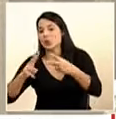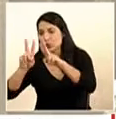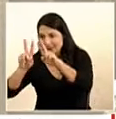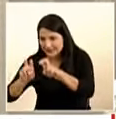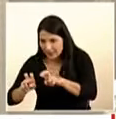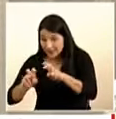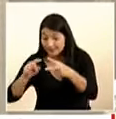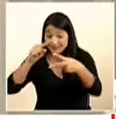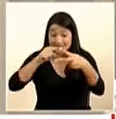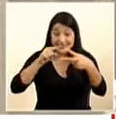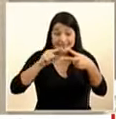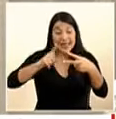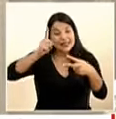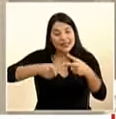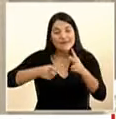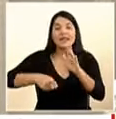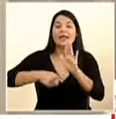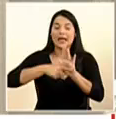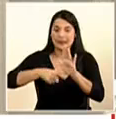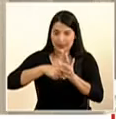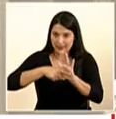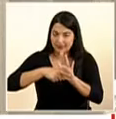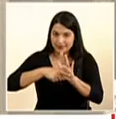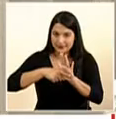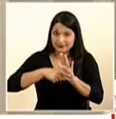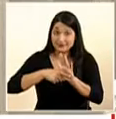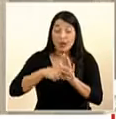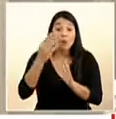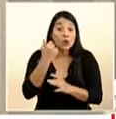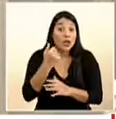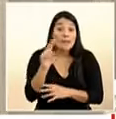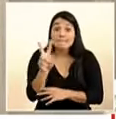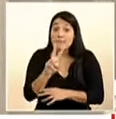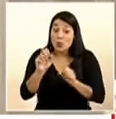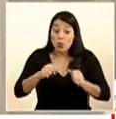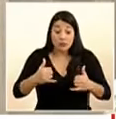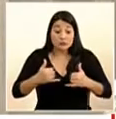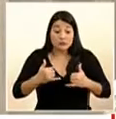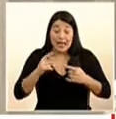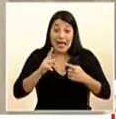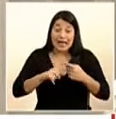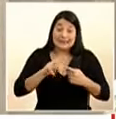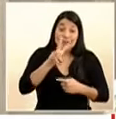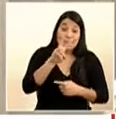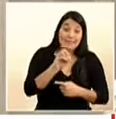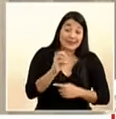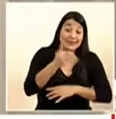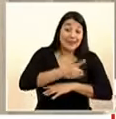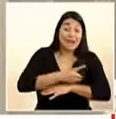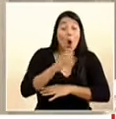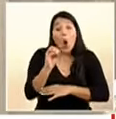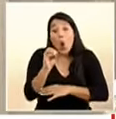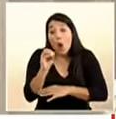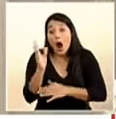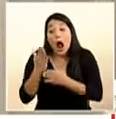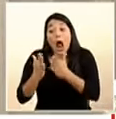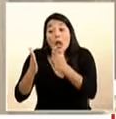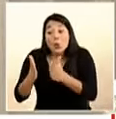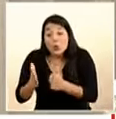puede aún persistir incluso hasta los 20 días o un poco más en algunos poquitos pacientes pero entonces